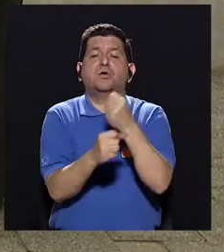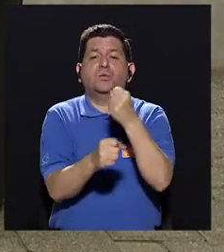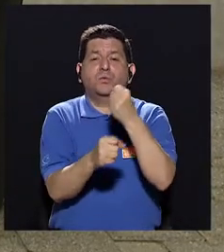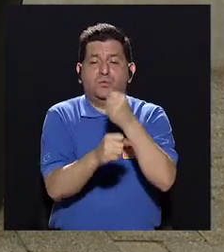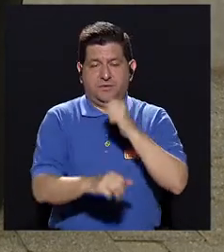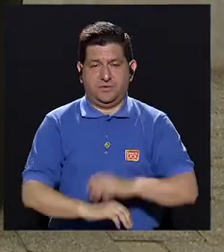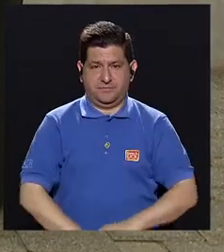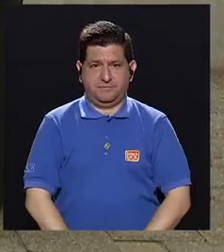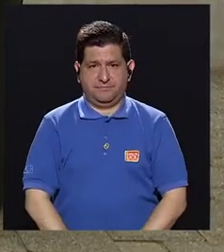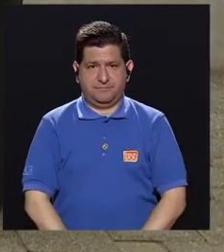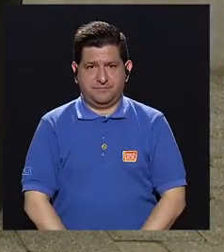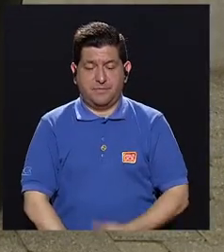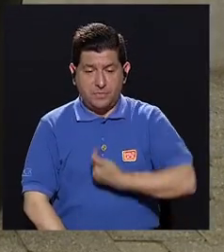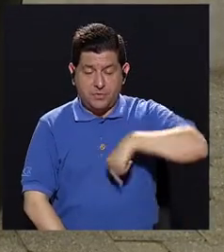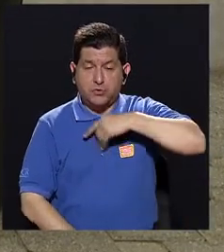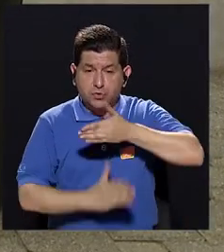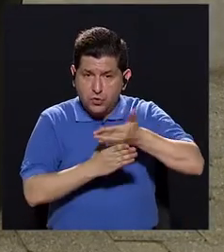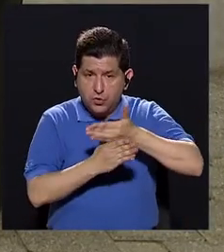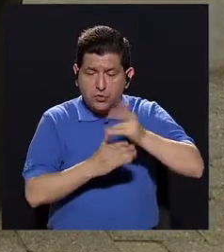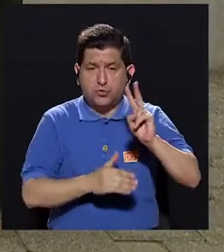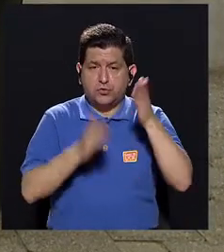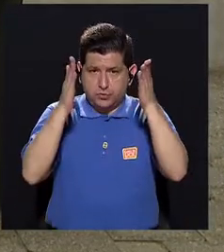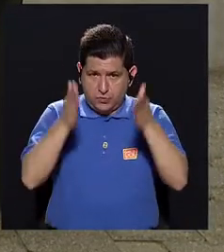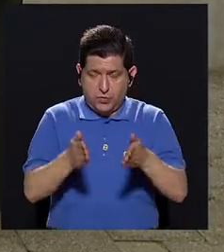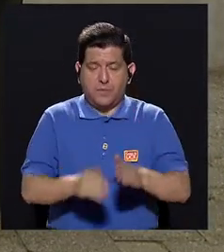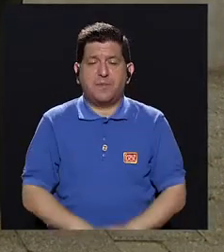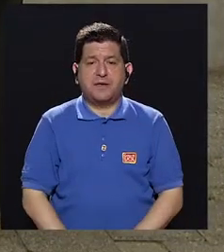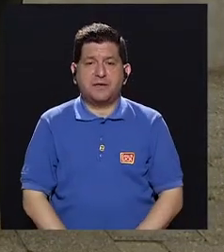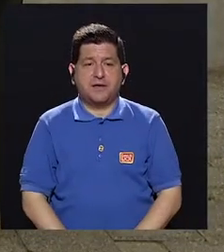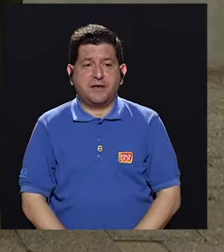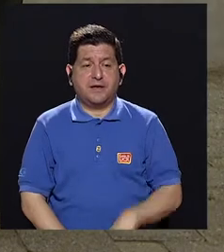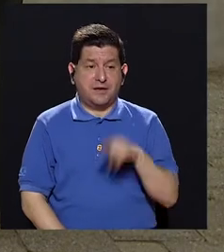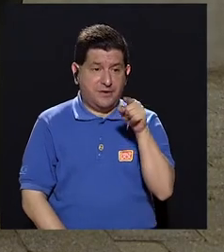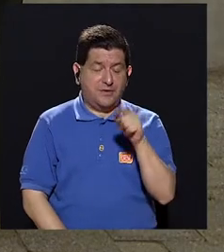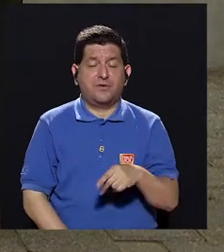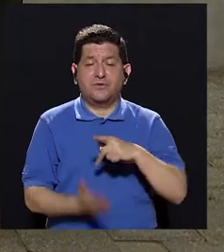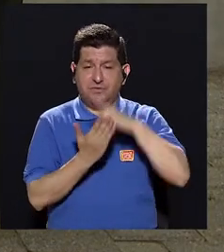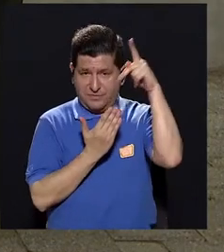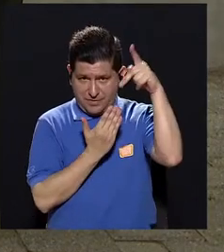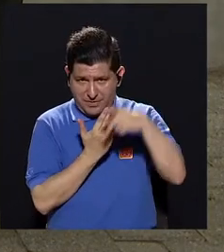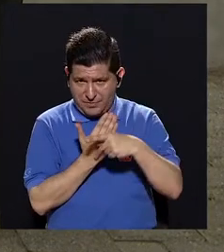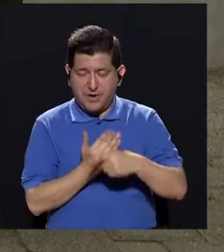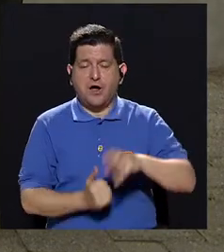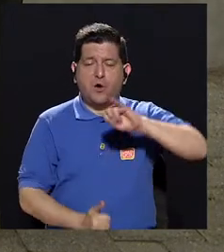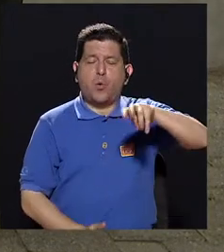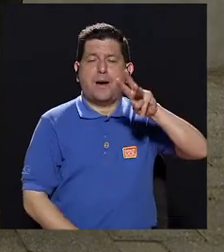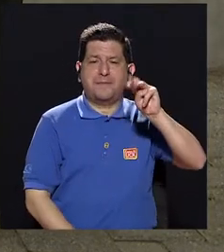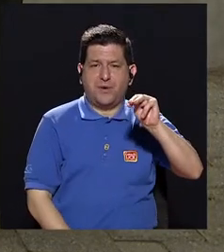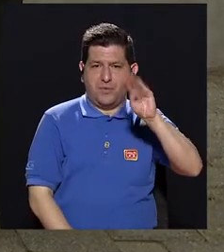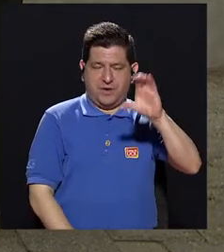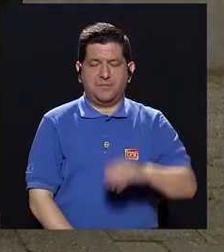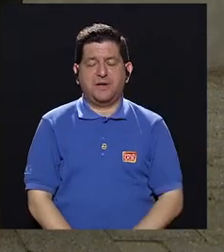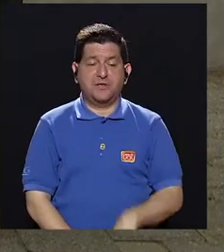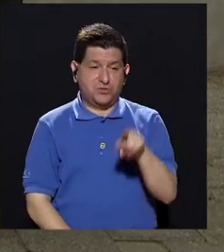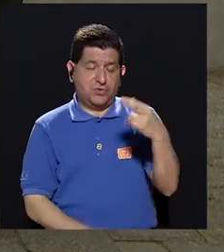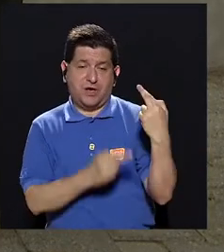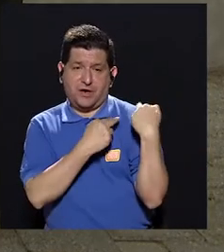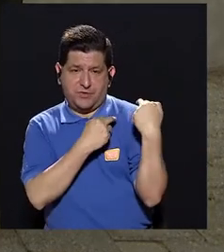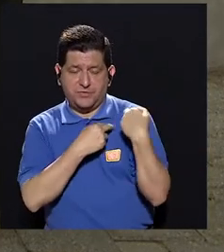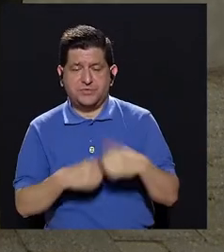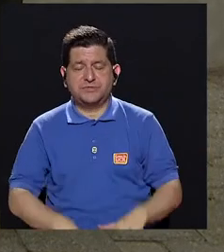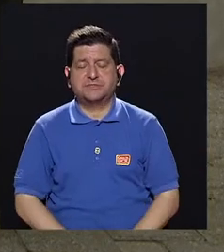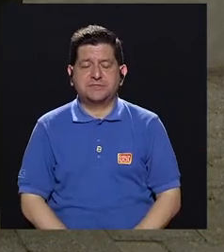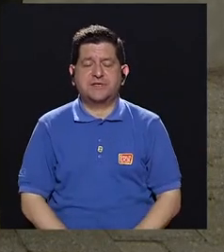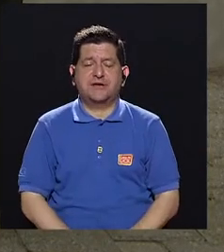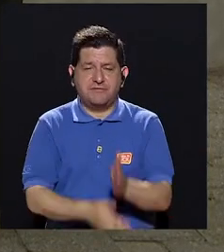de trabajo, y pues compartiendo con nuestro compañero de esta telerevista, Juan Manuel Camacho, quien tiene a cargo